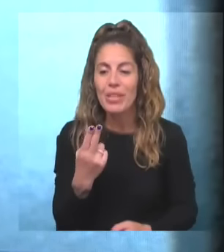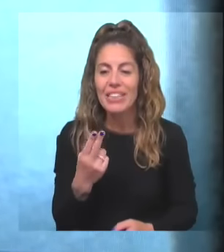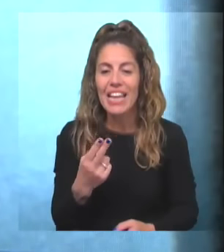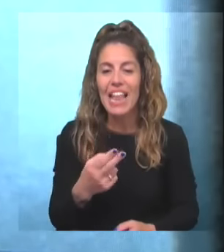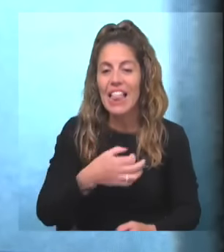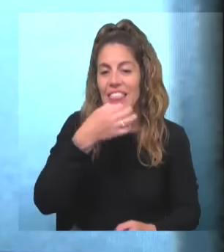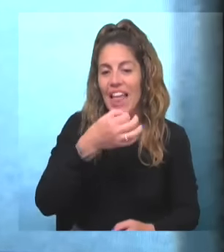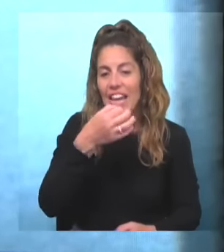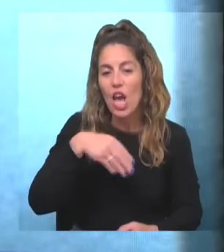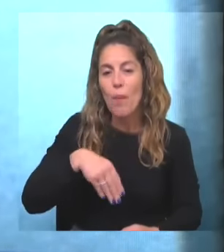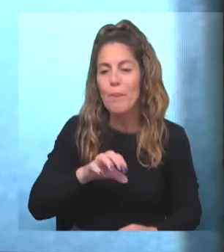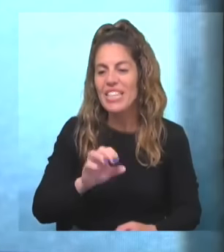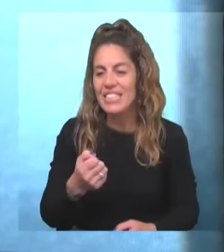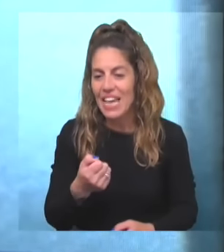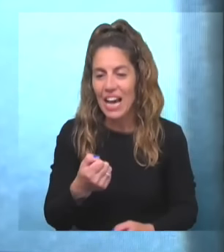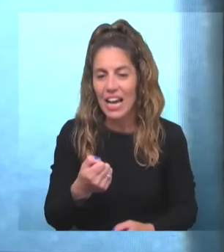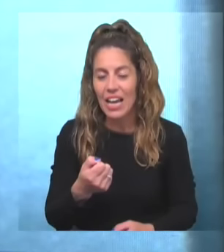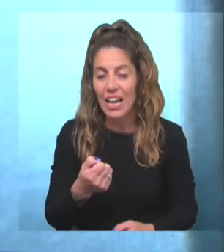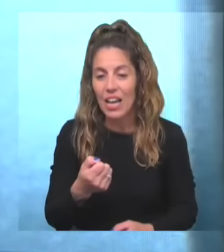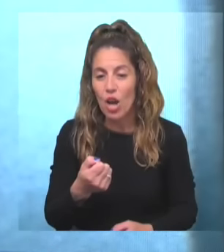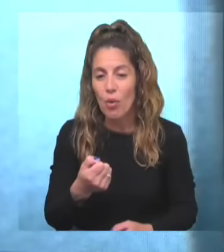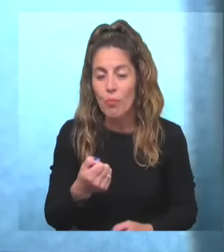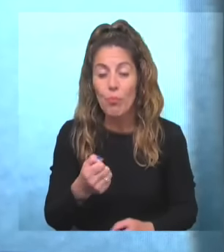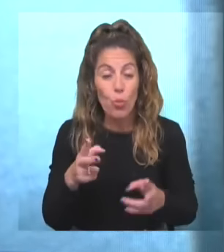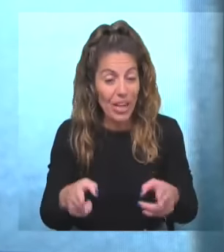ni sermones durante un periodo de tiempo.